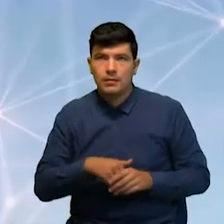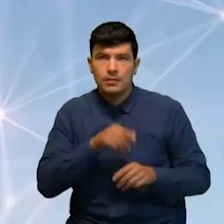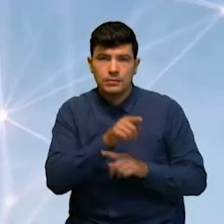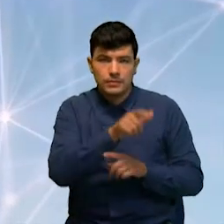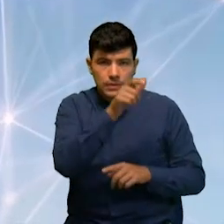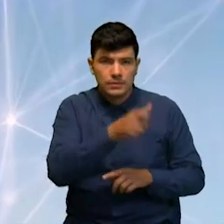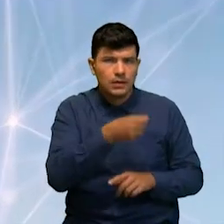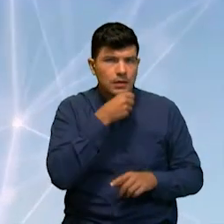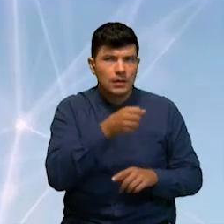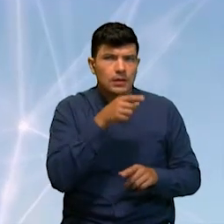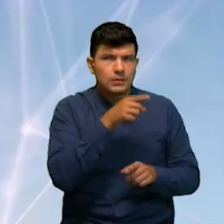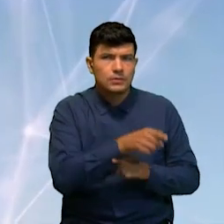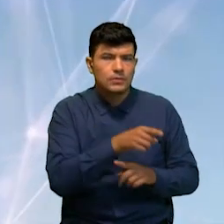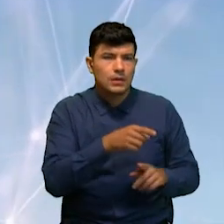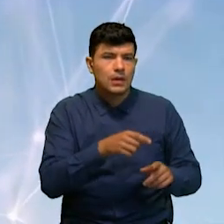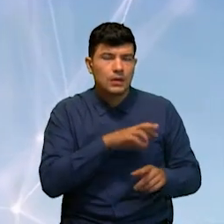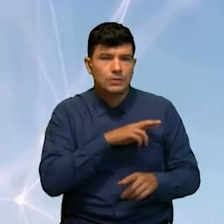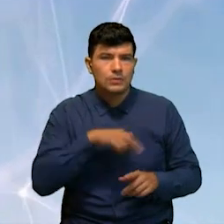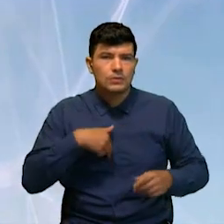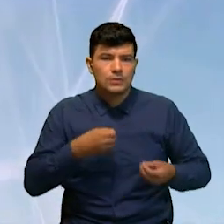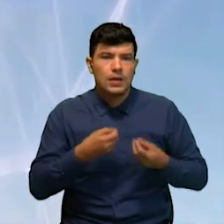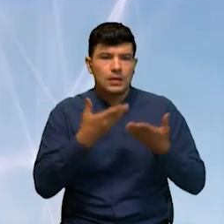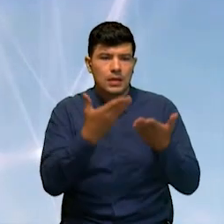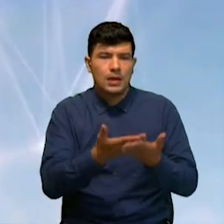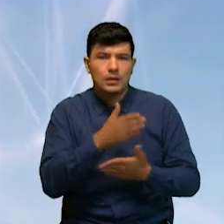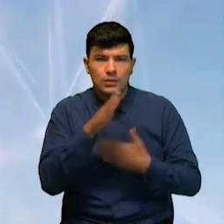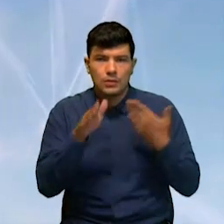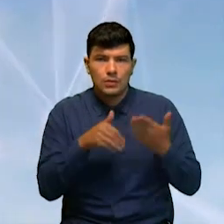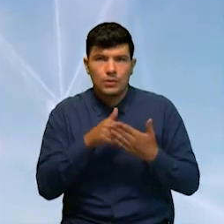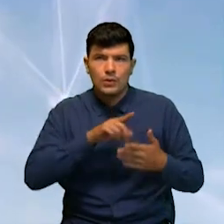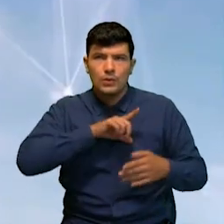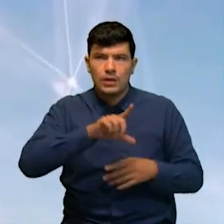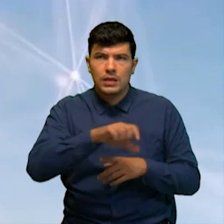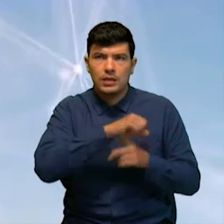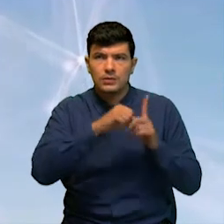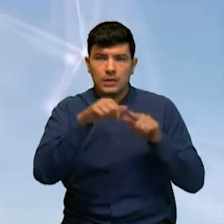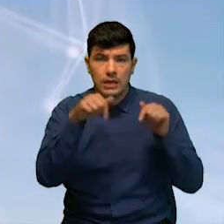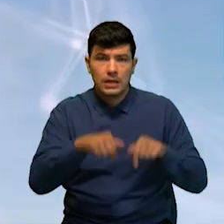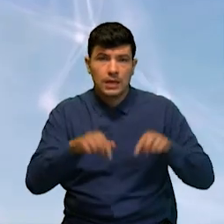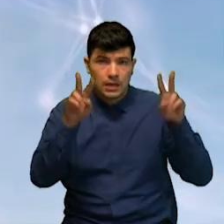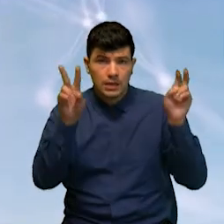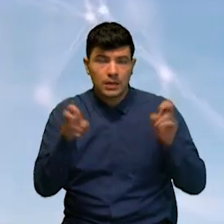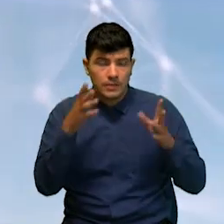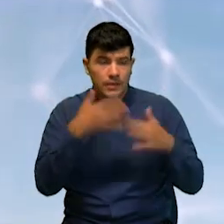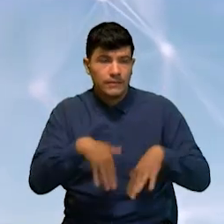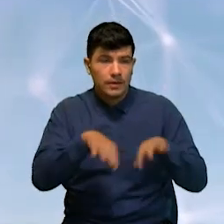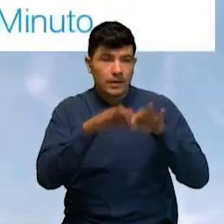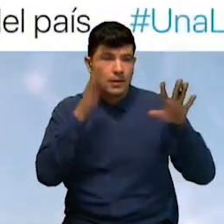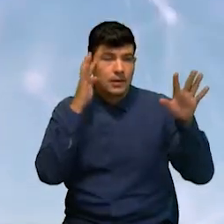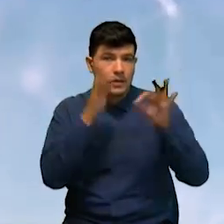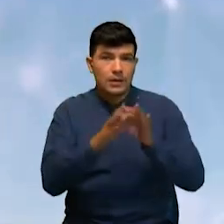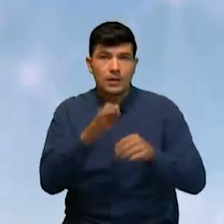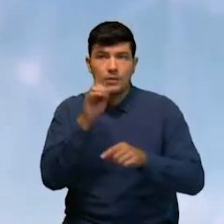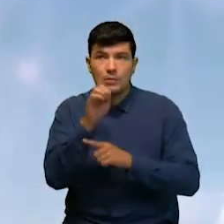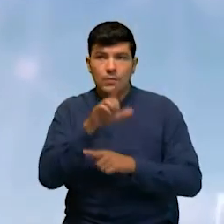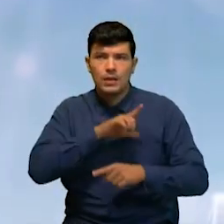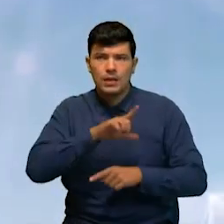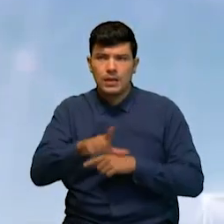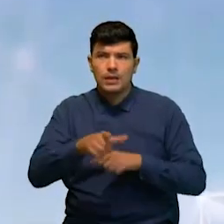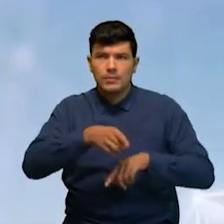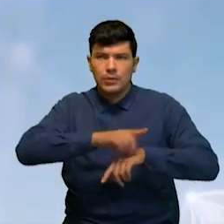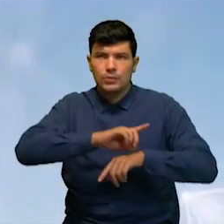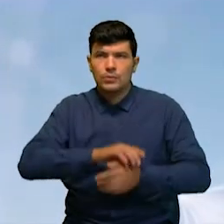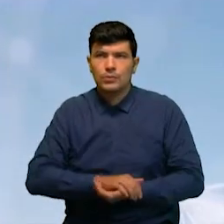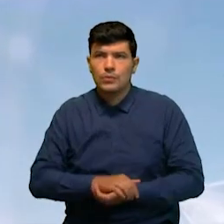Periodista Daniel Samper, a ceder todos nuestros espacios a los líderes sociales, que sea el tema central del país. Un líder en el minuto. Andrés Clavijo